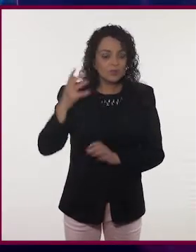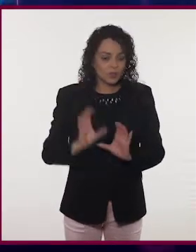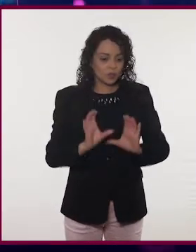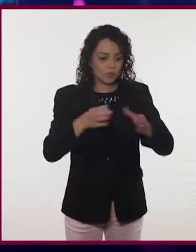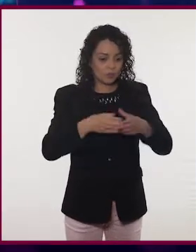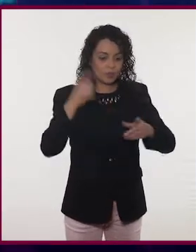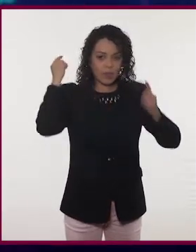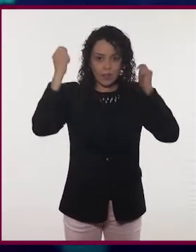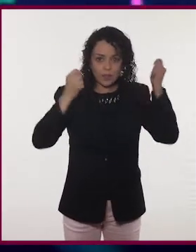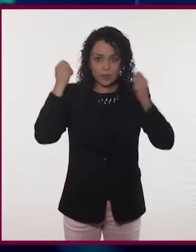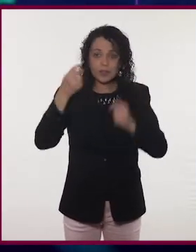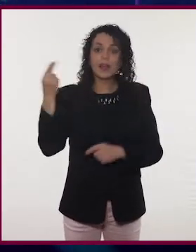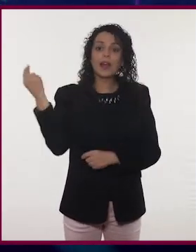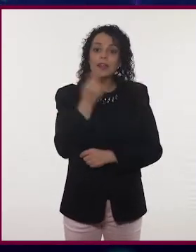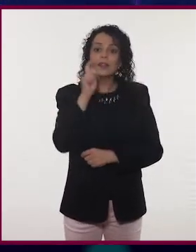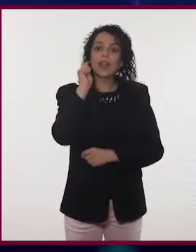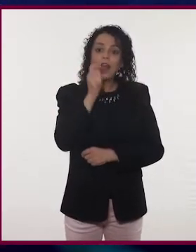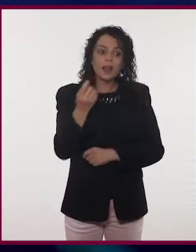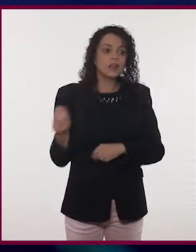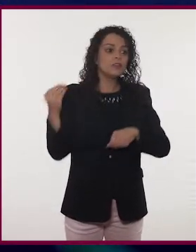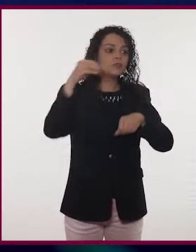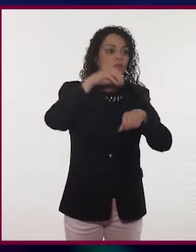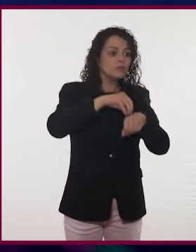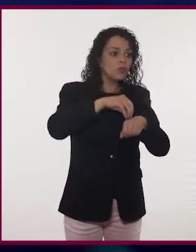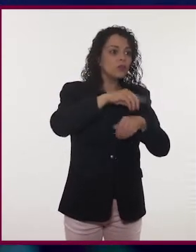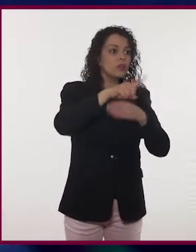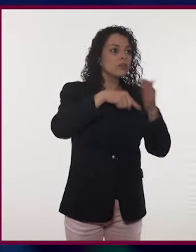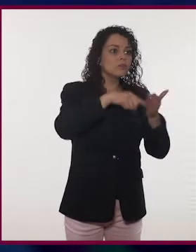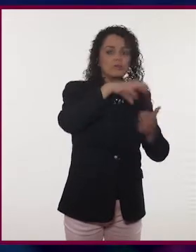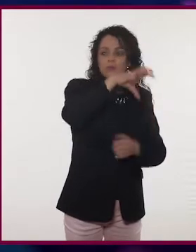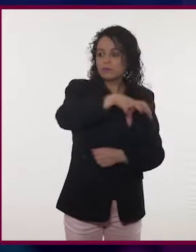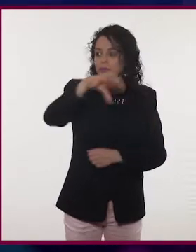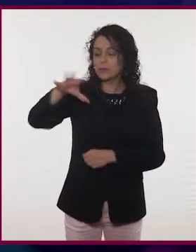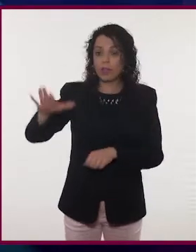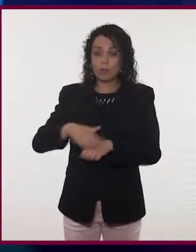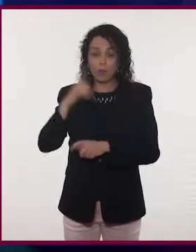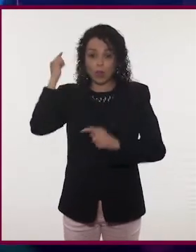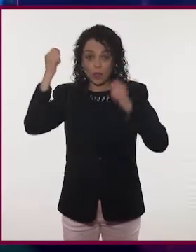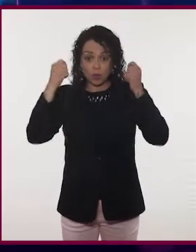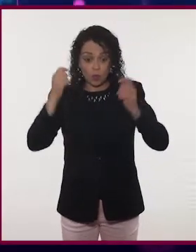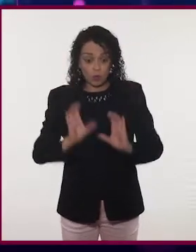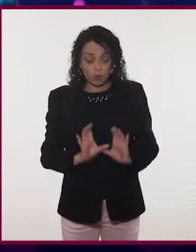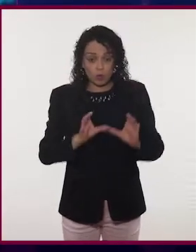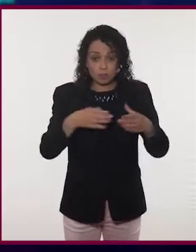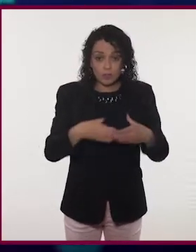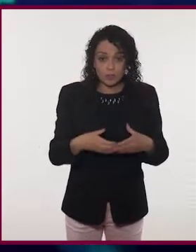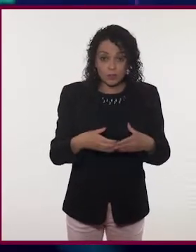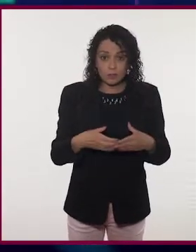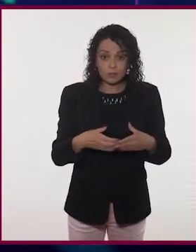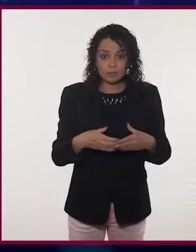infraestructura, puesto que el turismo comunitario está